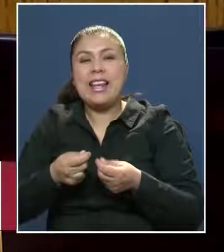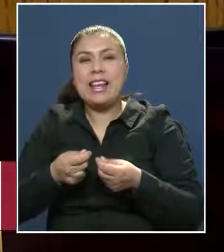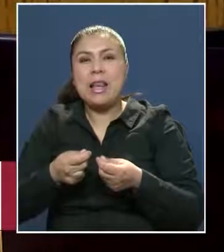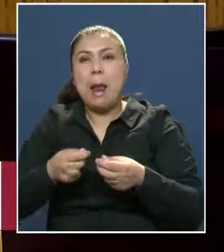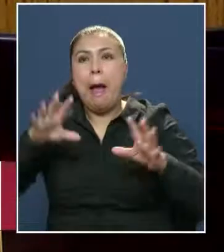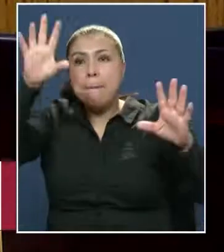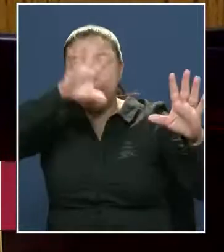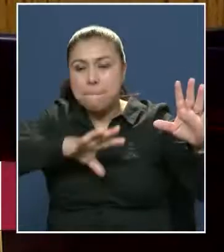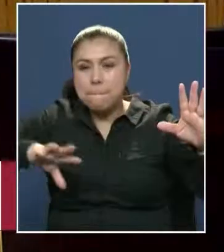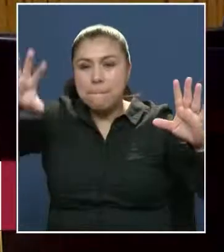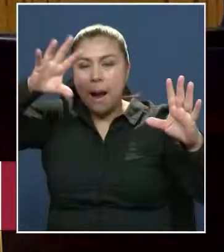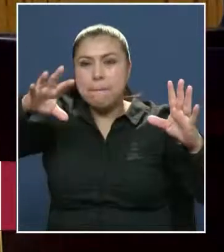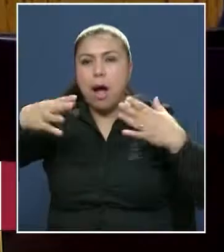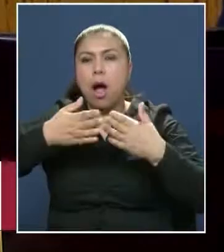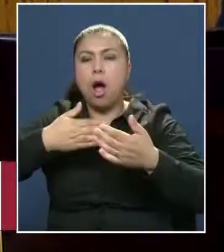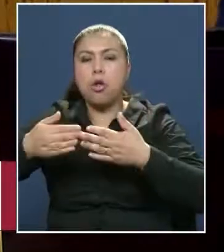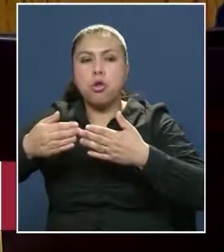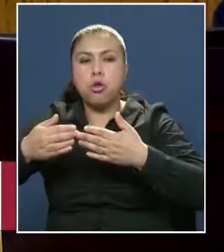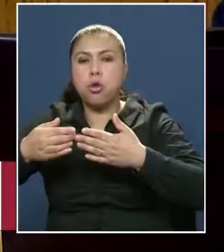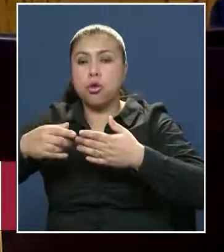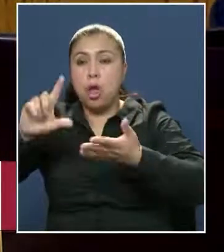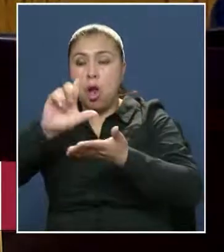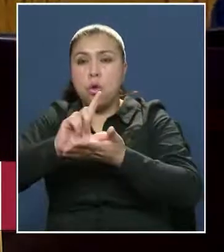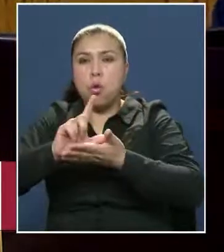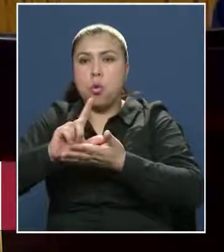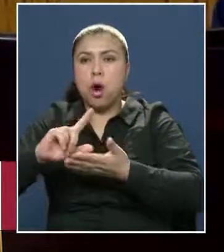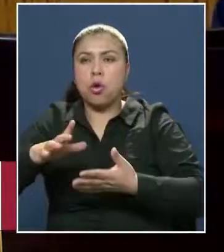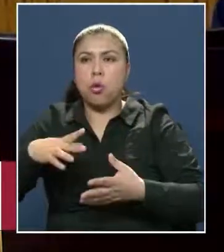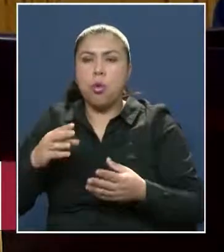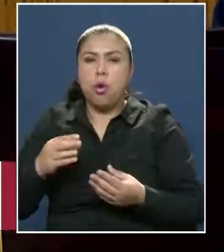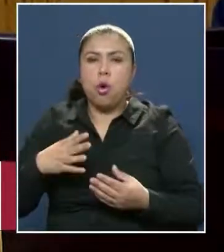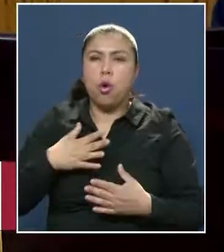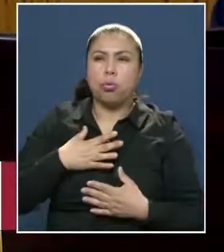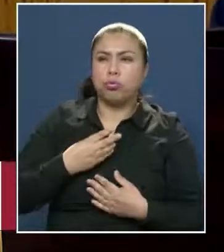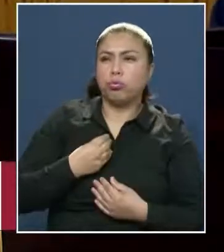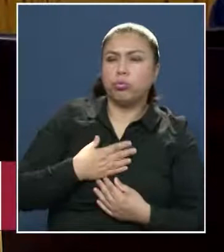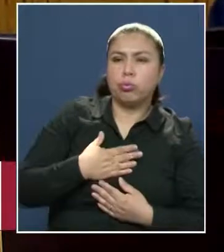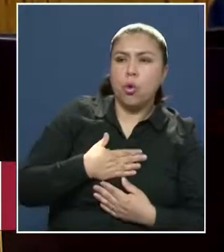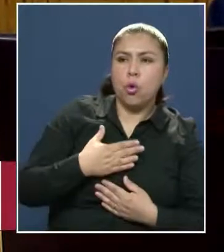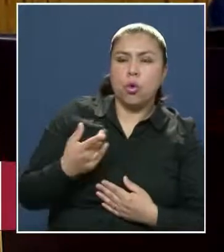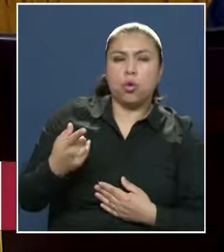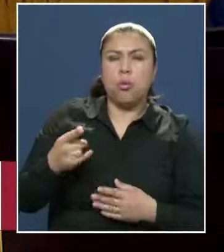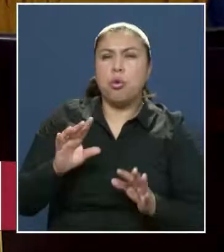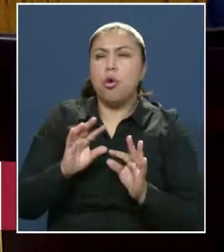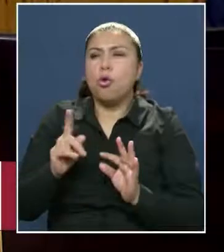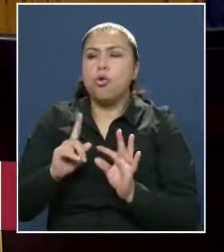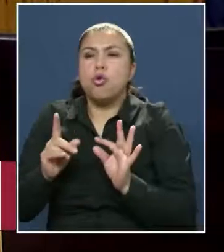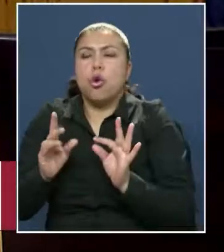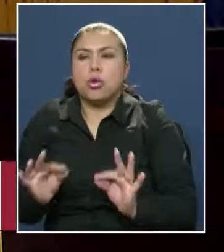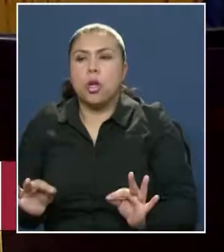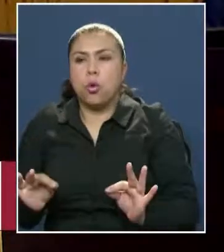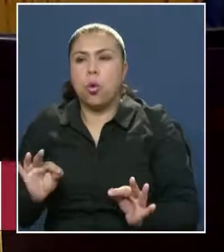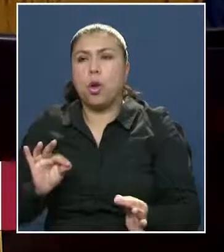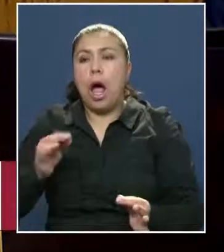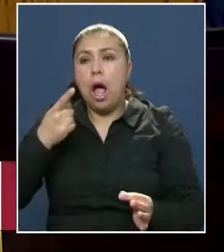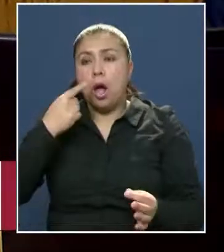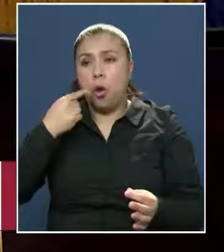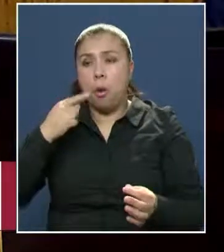lugares donde las mujeres se sienten más inseguras en Puerto Montt. Ese fue un trabajo que se realizó en conjunto al Frente Amplio con